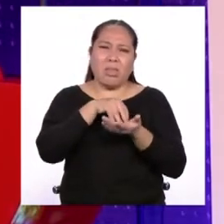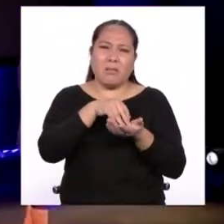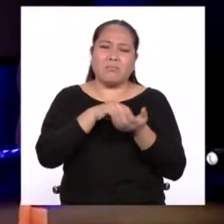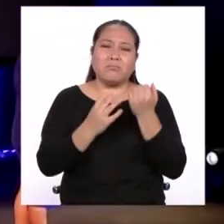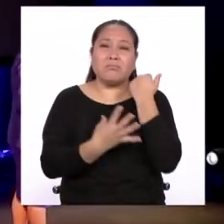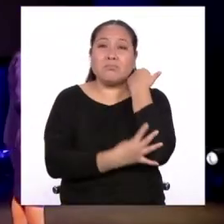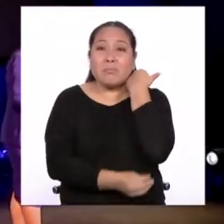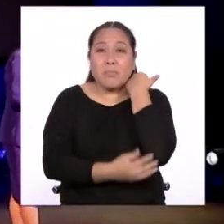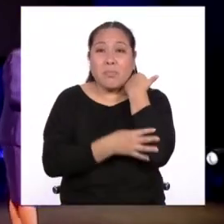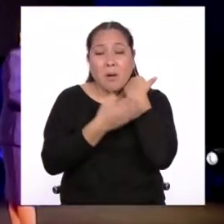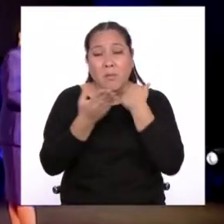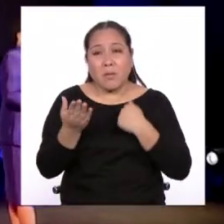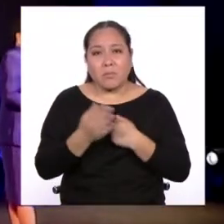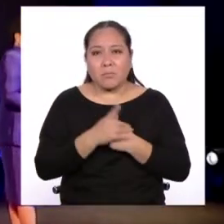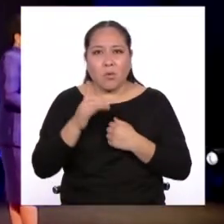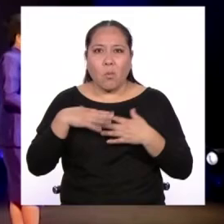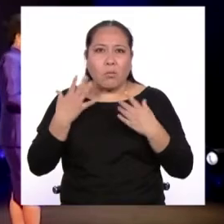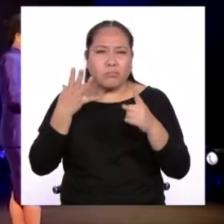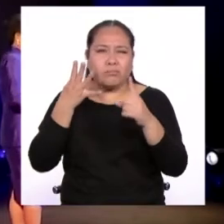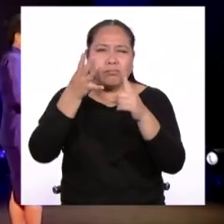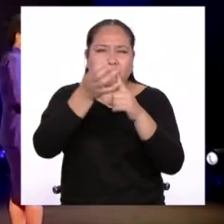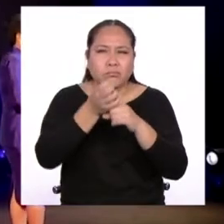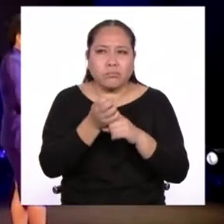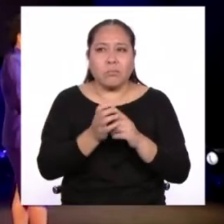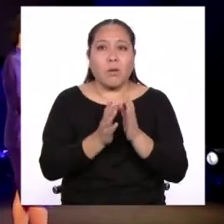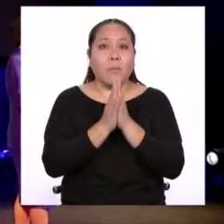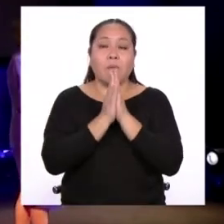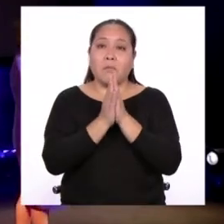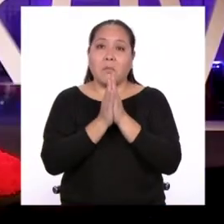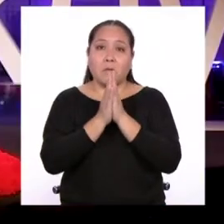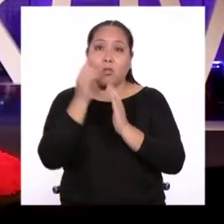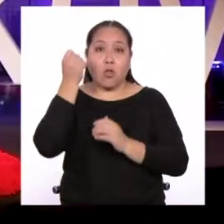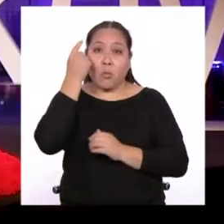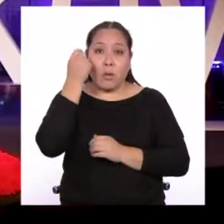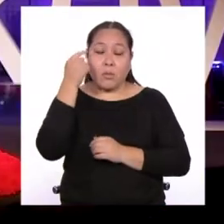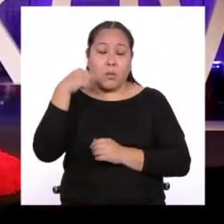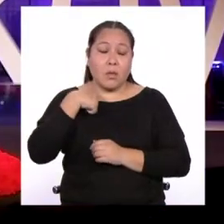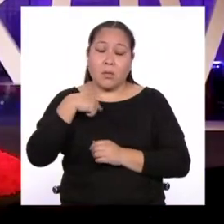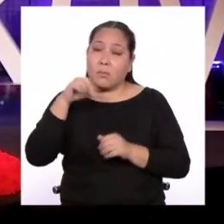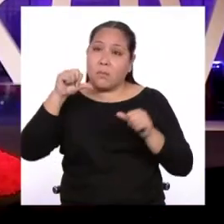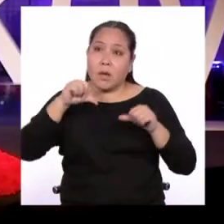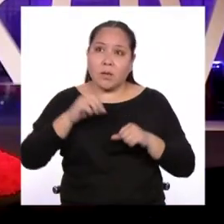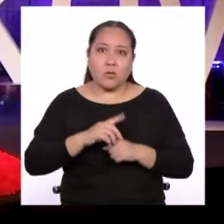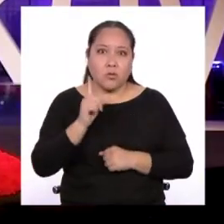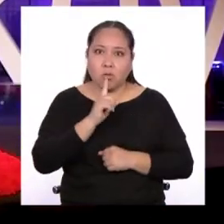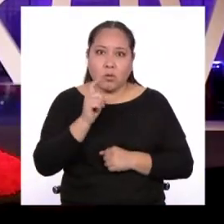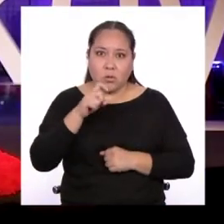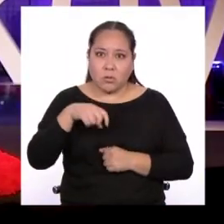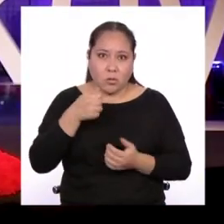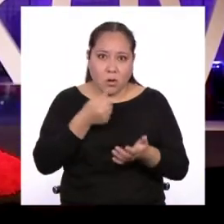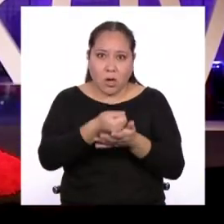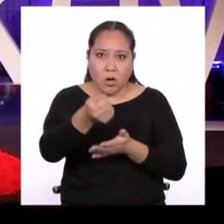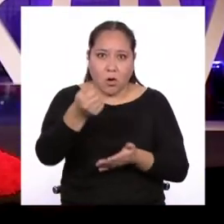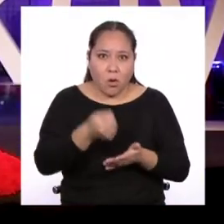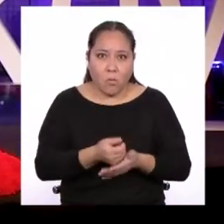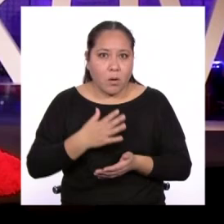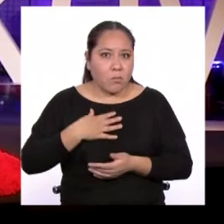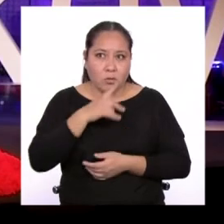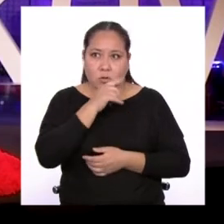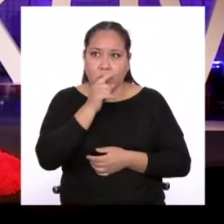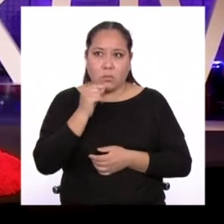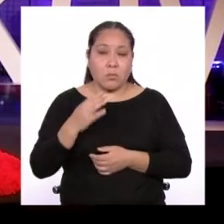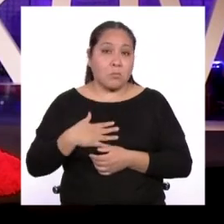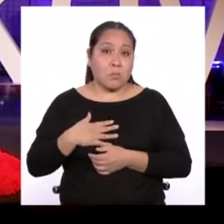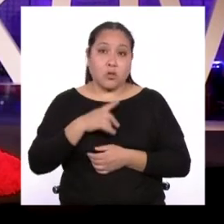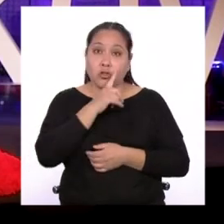cumplido. Y por favor, no me malentiendan. No quiero decir que compren mi producto. Mis chocolates no